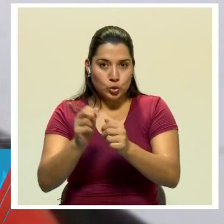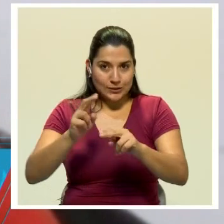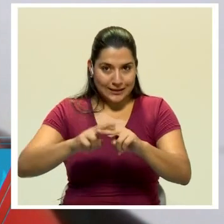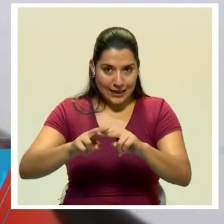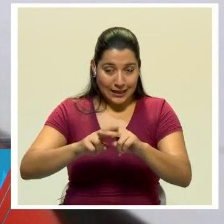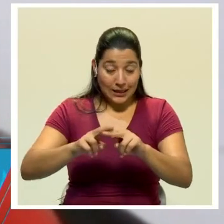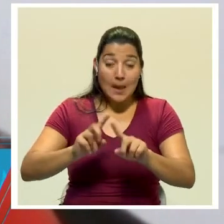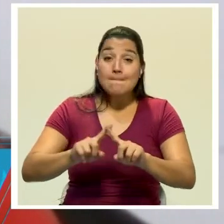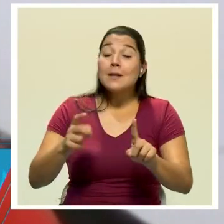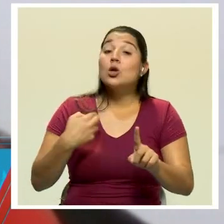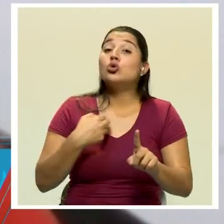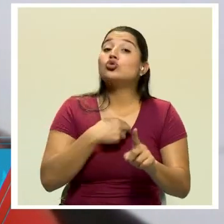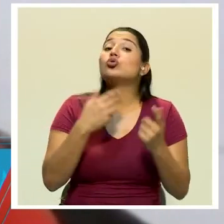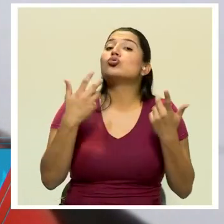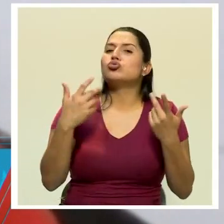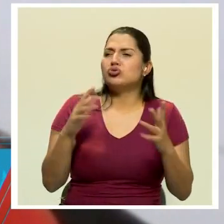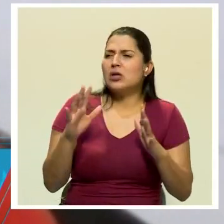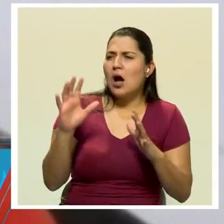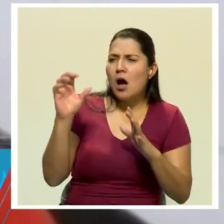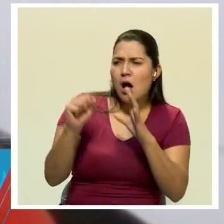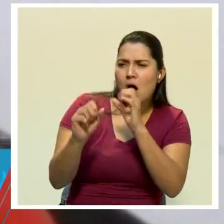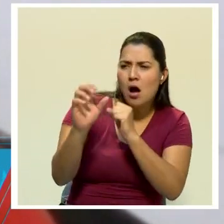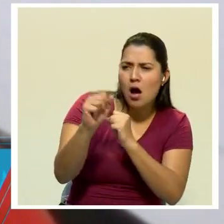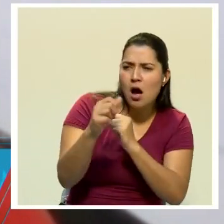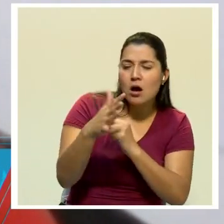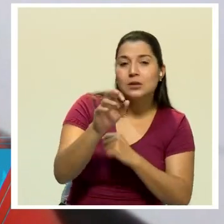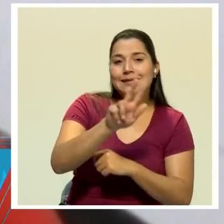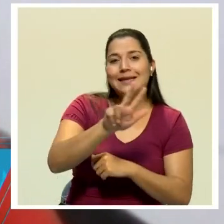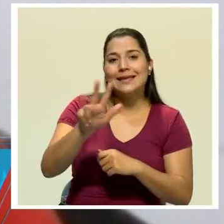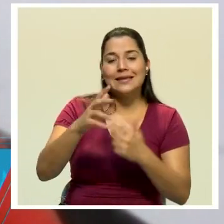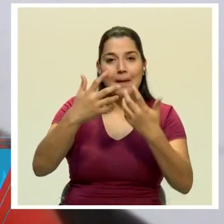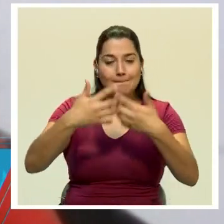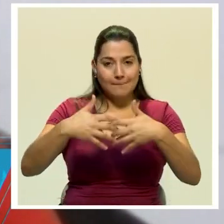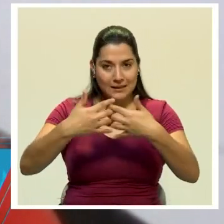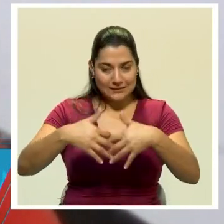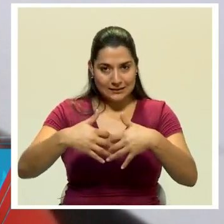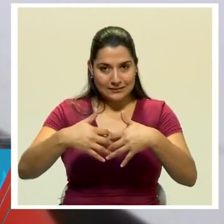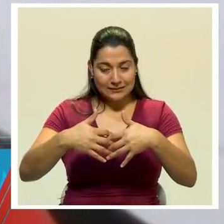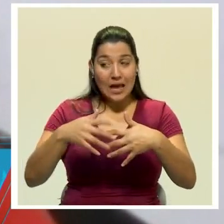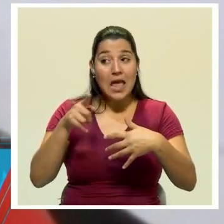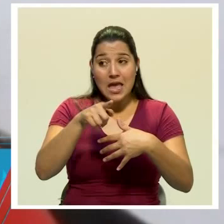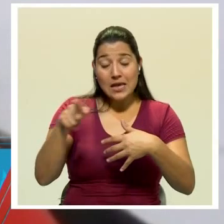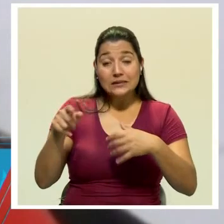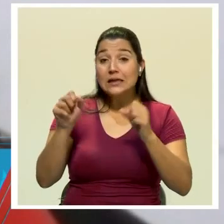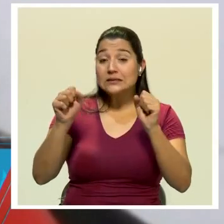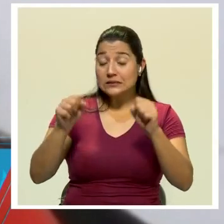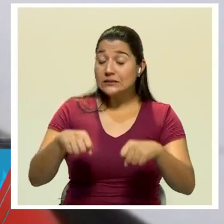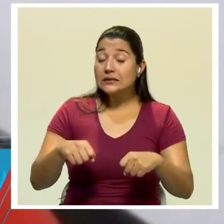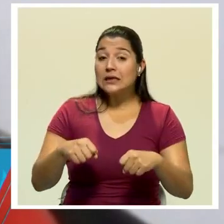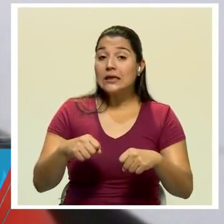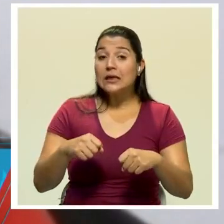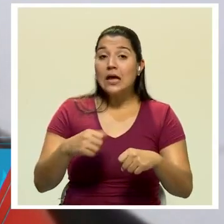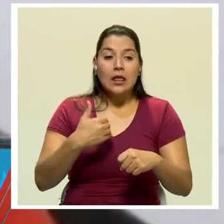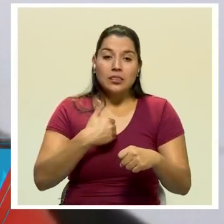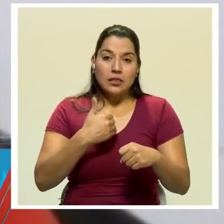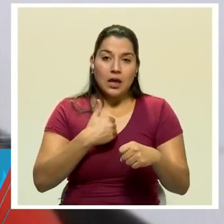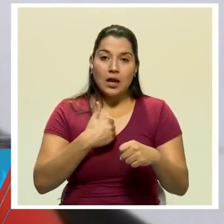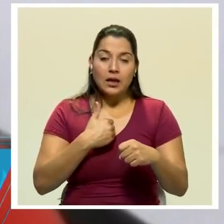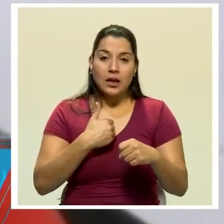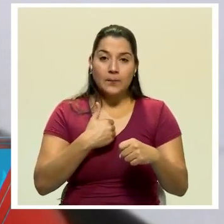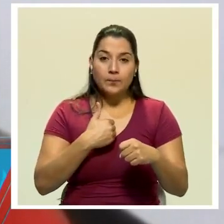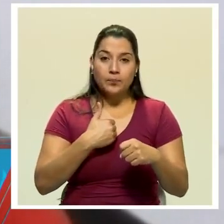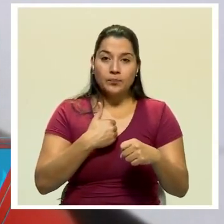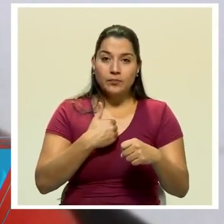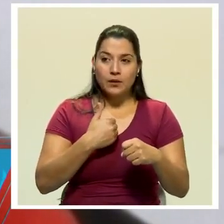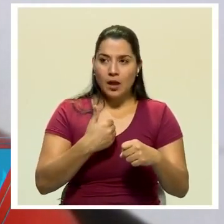tenemos identificadas cerca de 33 empresas que sí estaban y tienen el músculo suficiente para